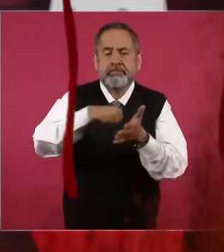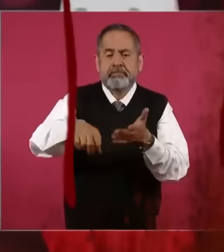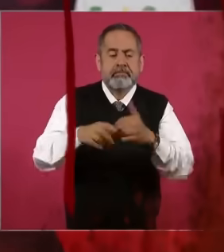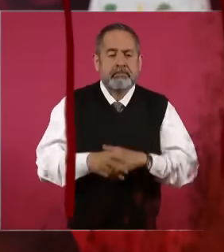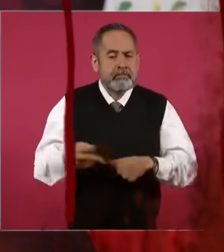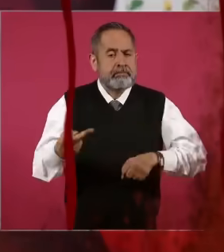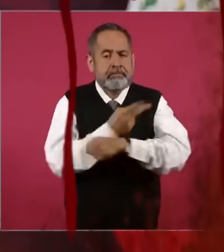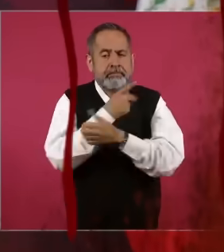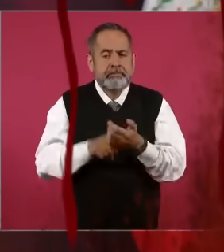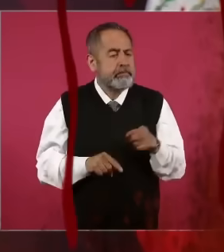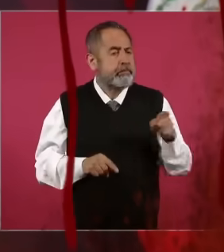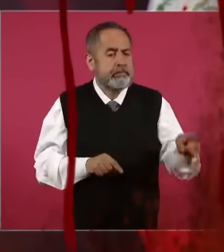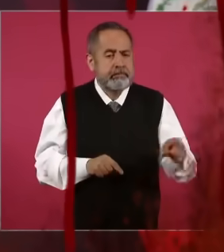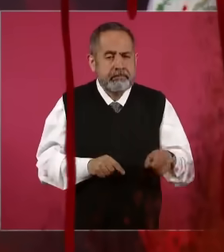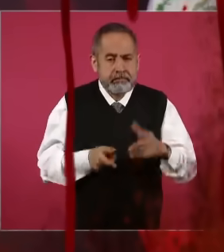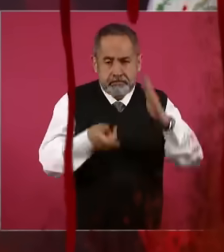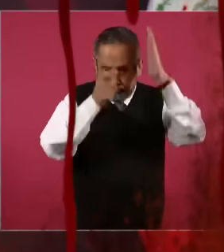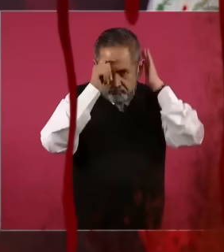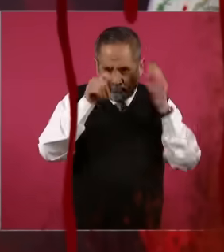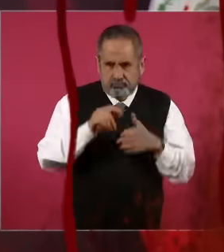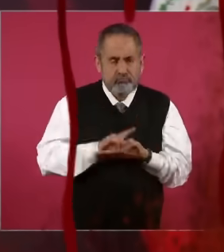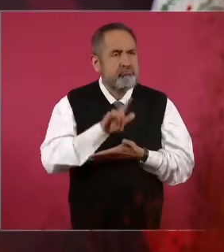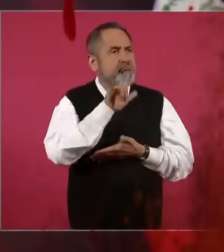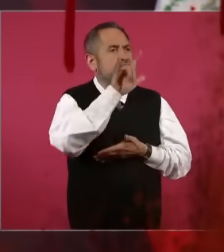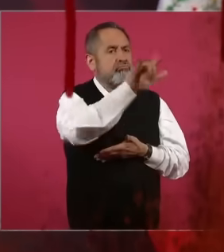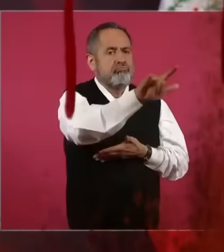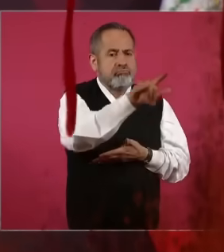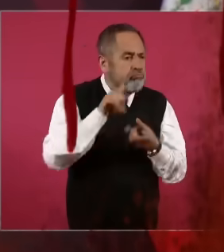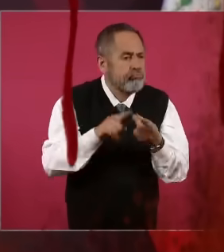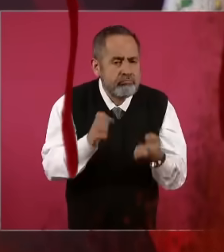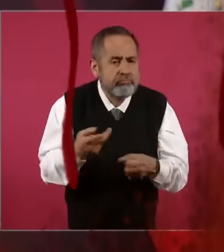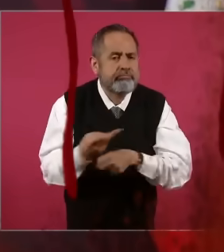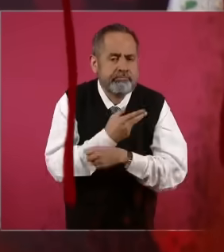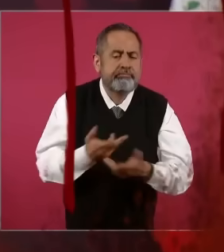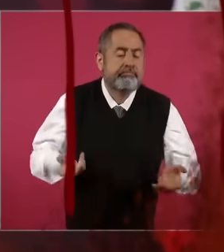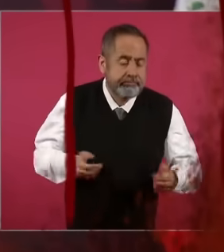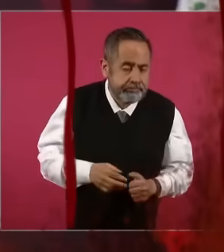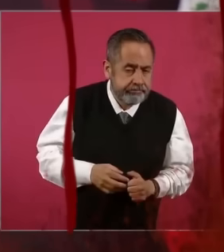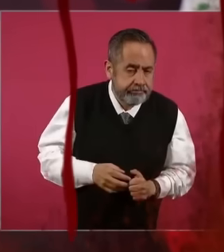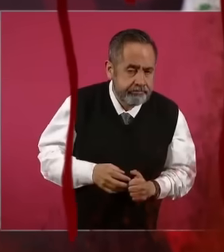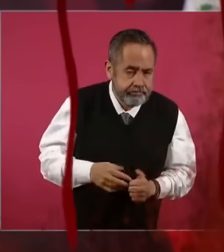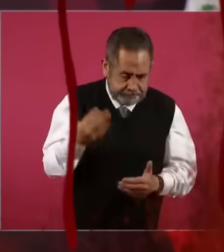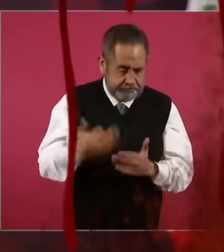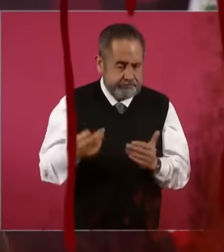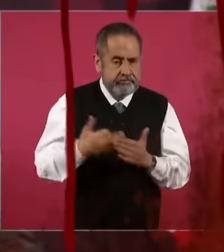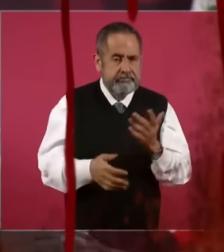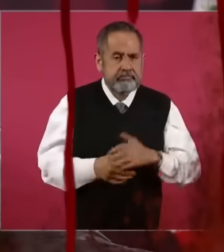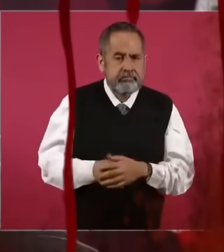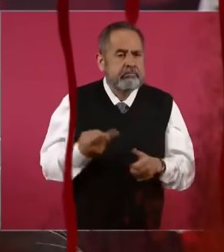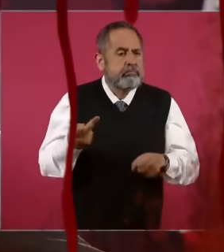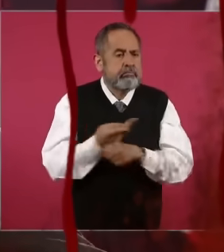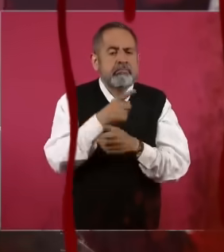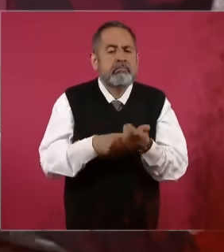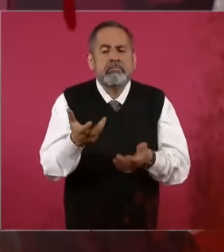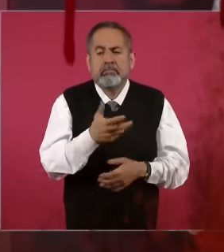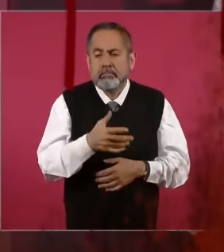Yo le preguntaría al anhelio de la presidencia que ni la Sedena, ni la Marina, ni la Guardia Militar,